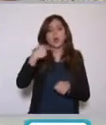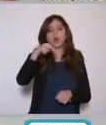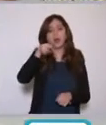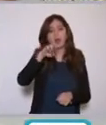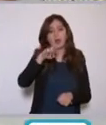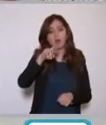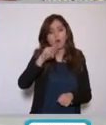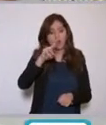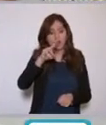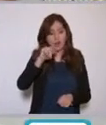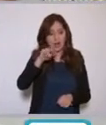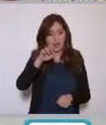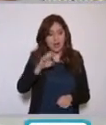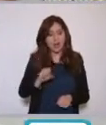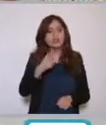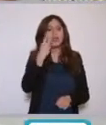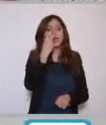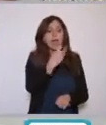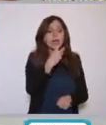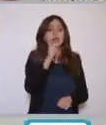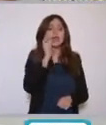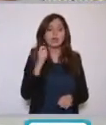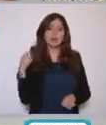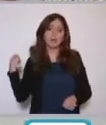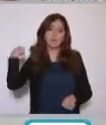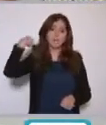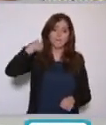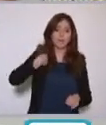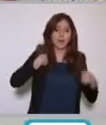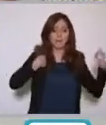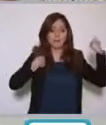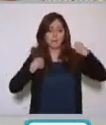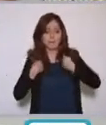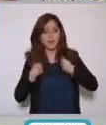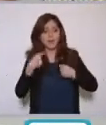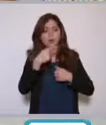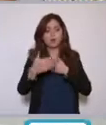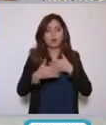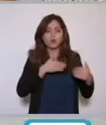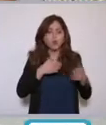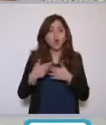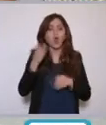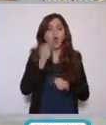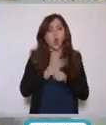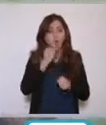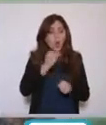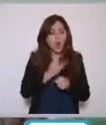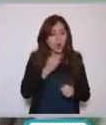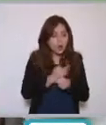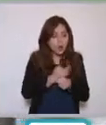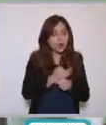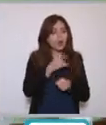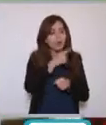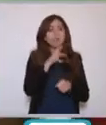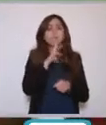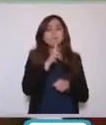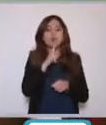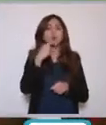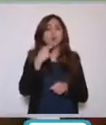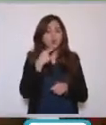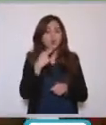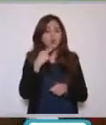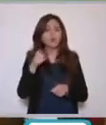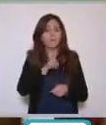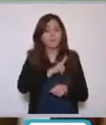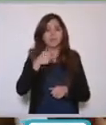¿no? Que esta, por ejemplo, que es una backpack, Están que ya de moda hemos ahorita hablado. muchísimo, Sí, están de moda Wendy. muchísimo. También es bueno porque deja también